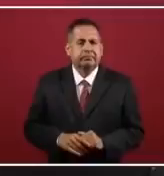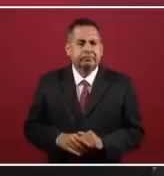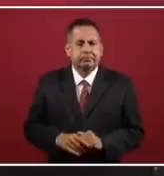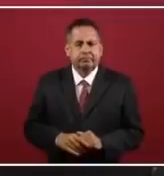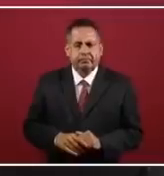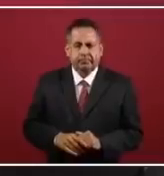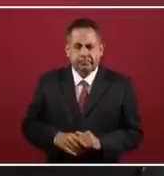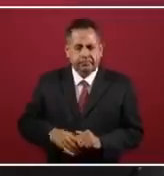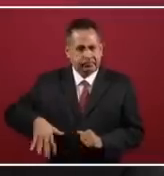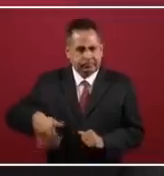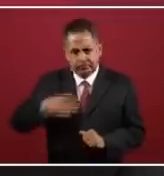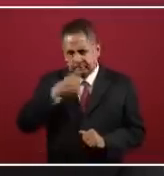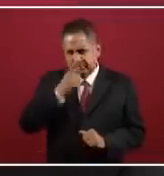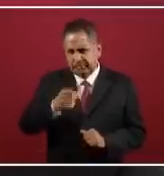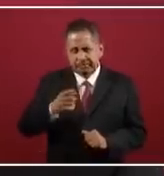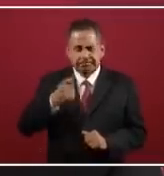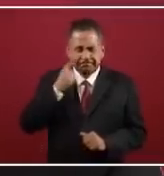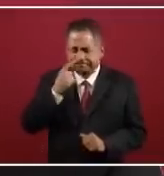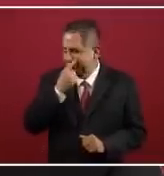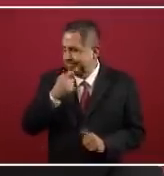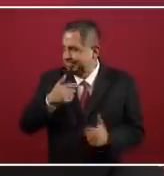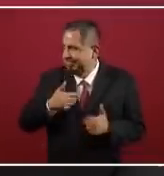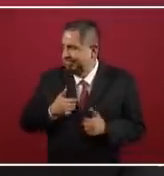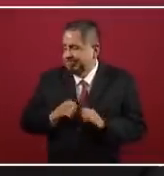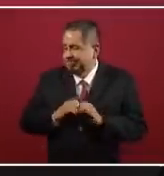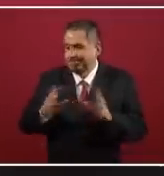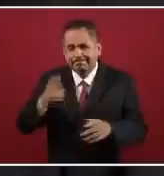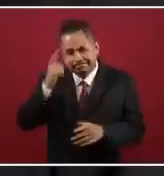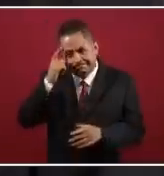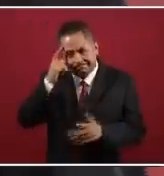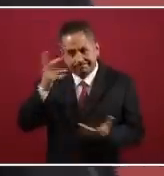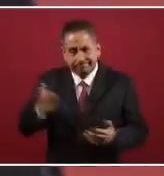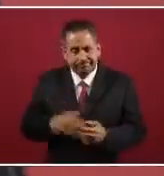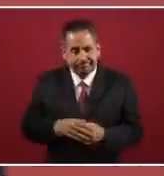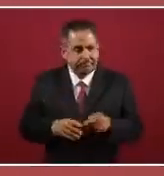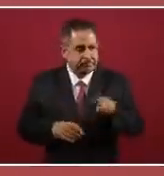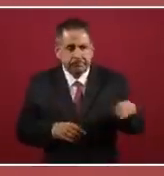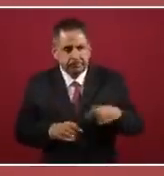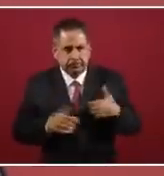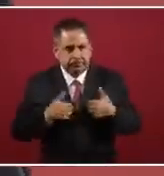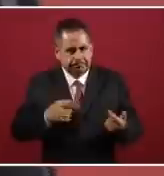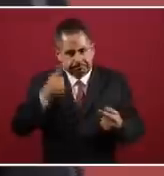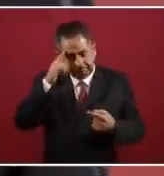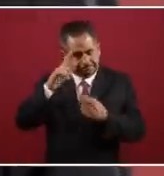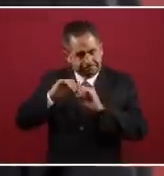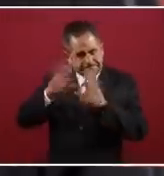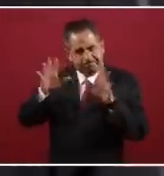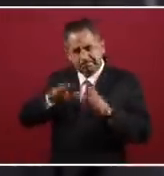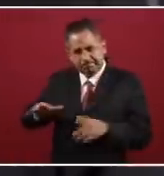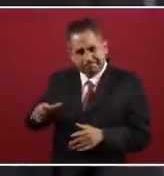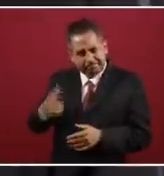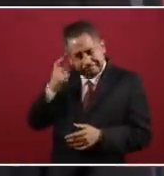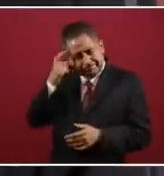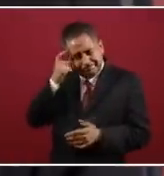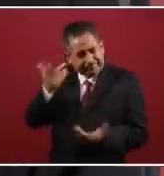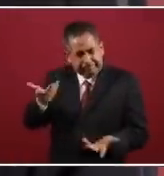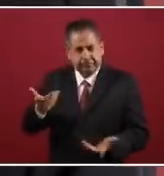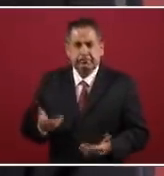Les decía yo que es de sentido común, que a veces es el menos común de los sentidos.